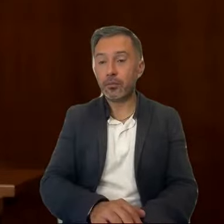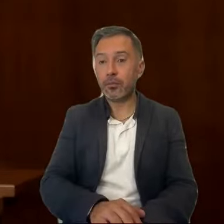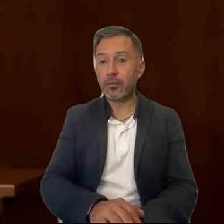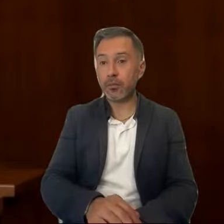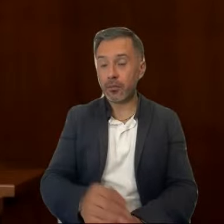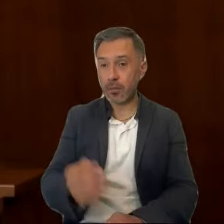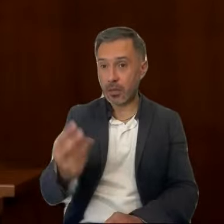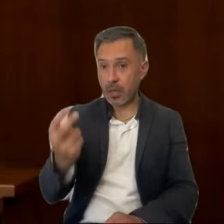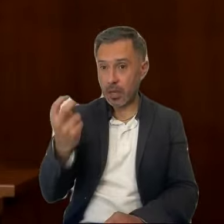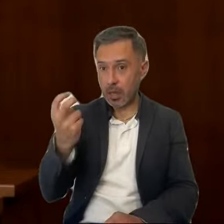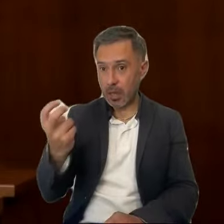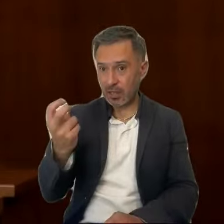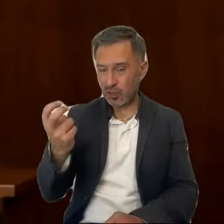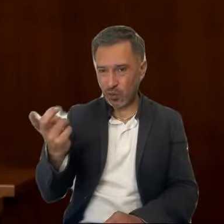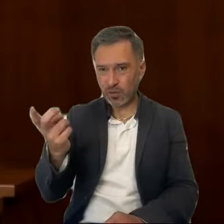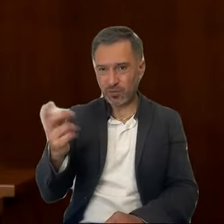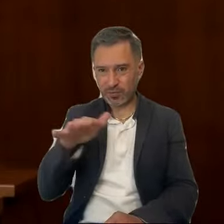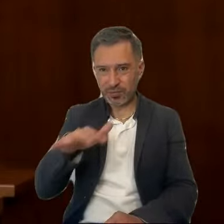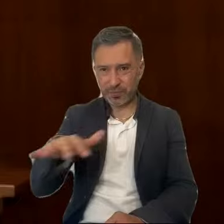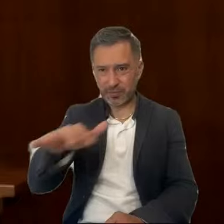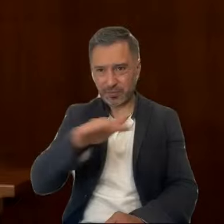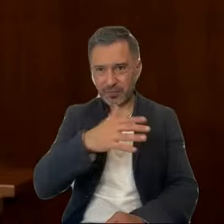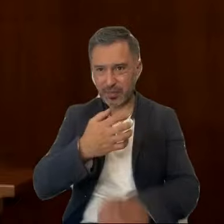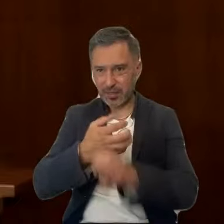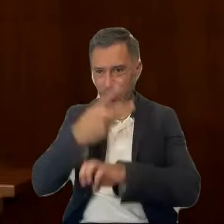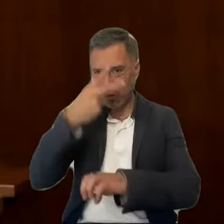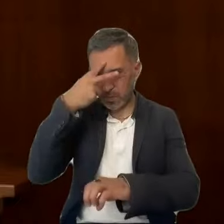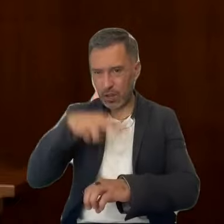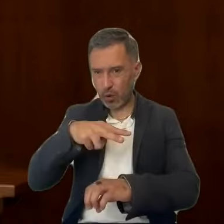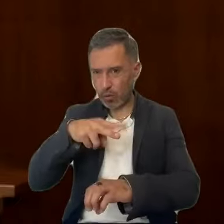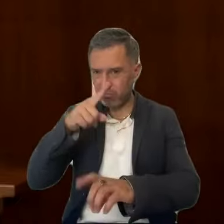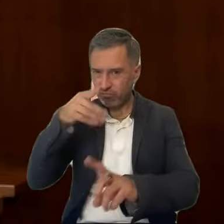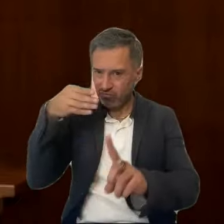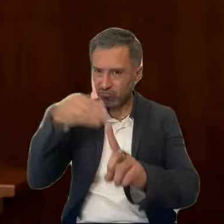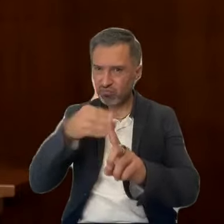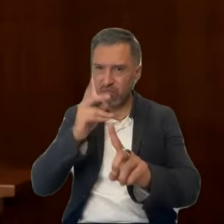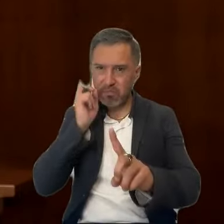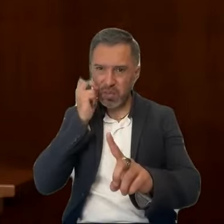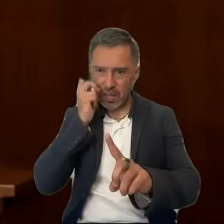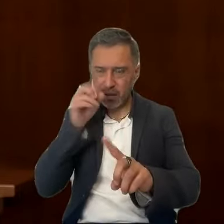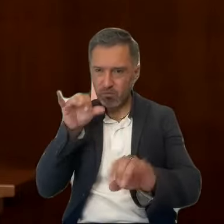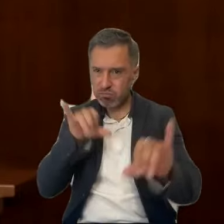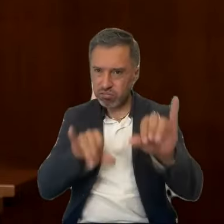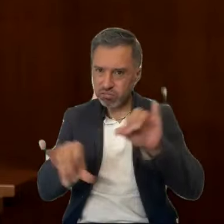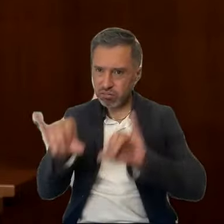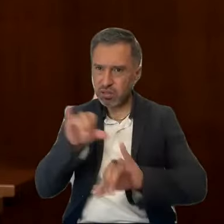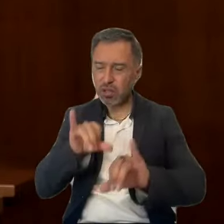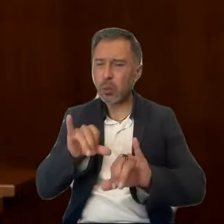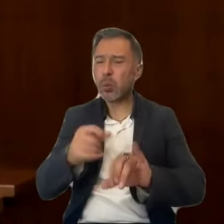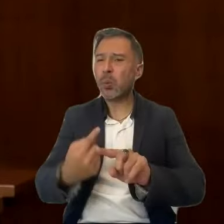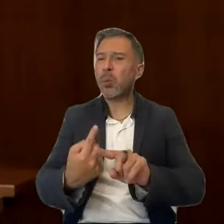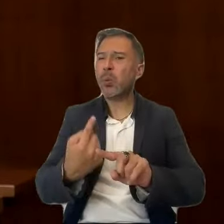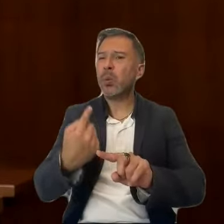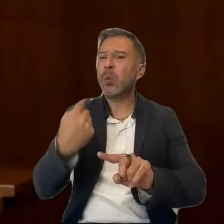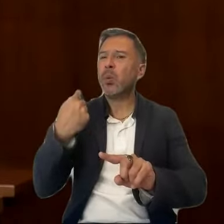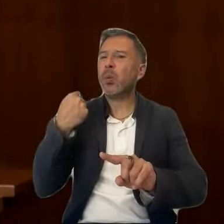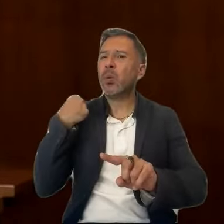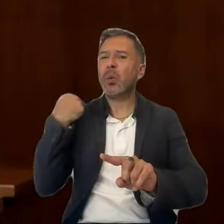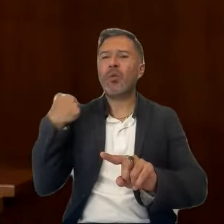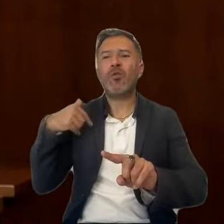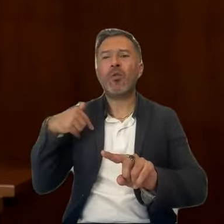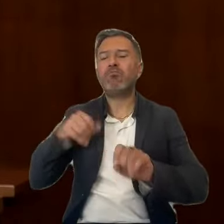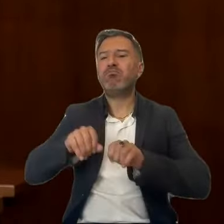vocación mezcalera mexiquense, tiene profundas raíces y sobre todo es movimiento generador